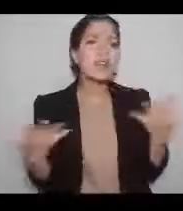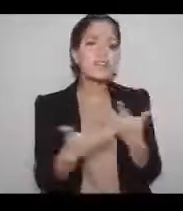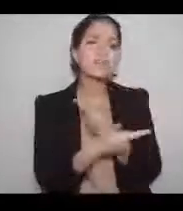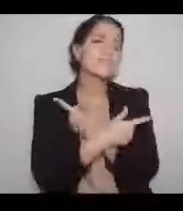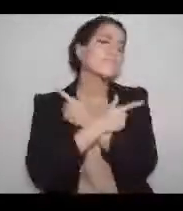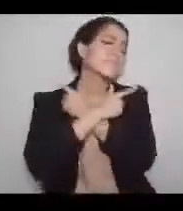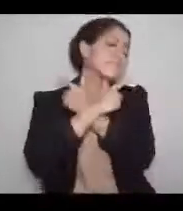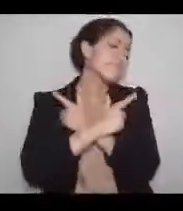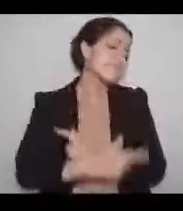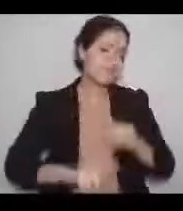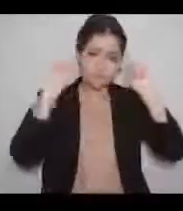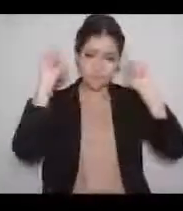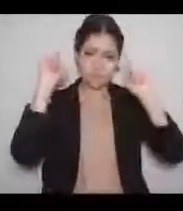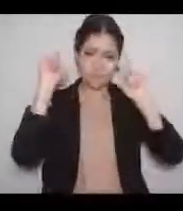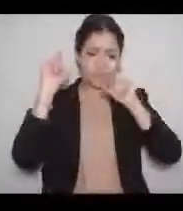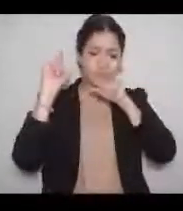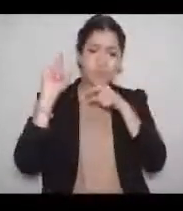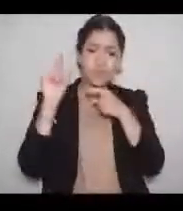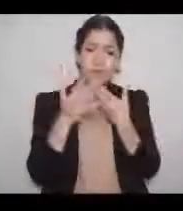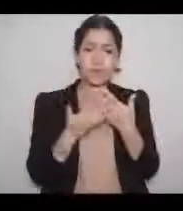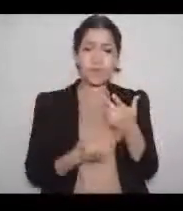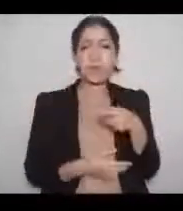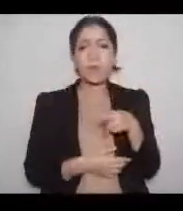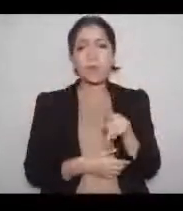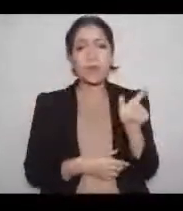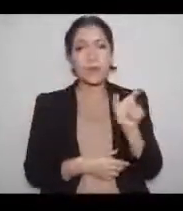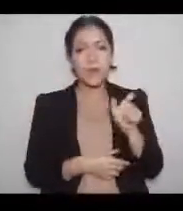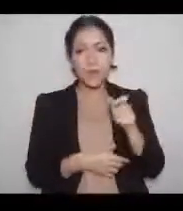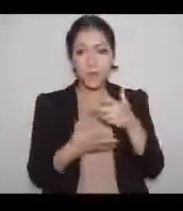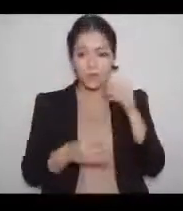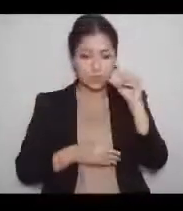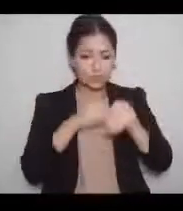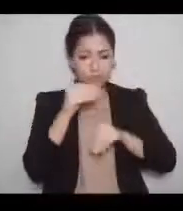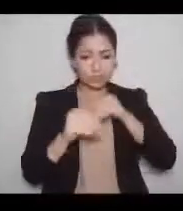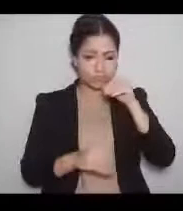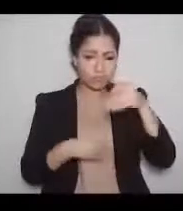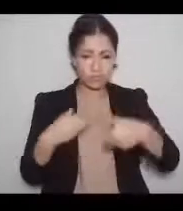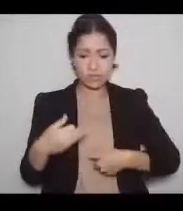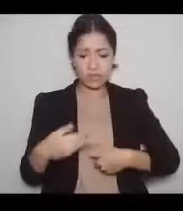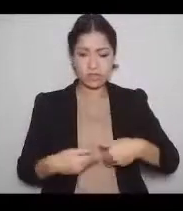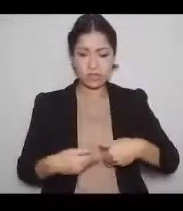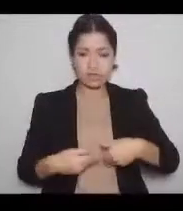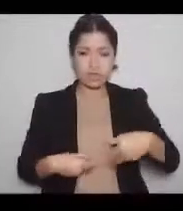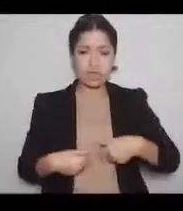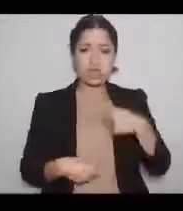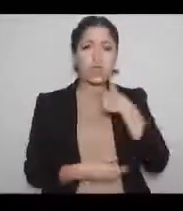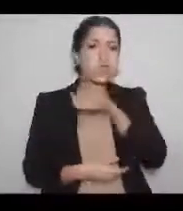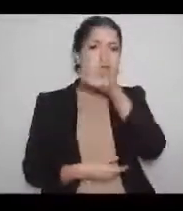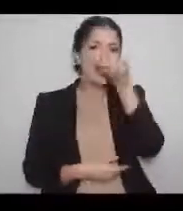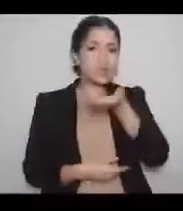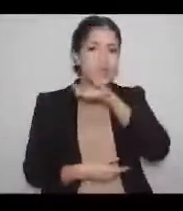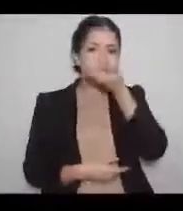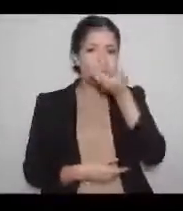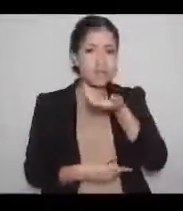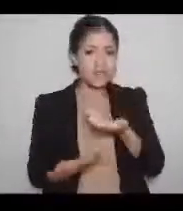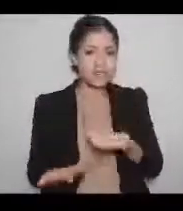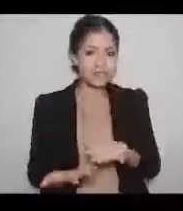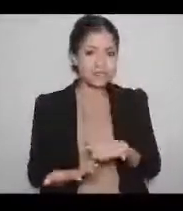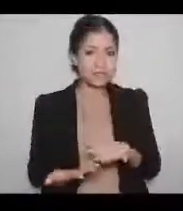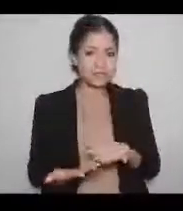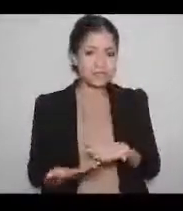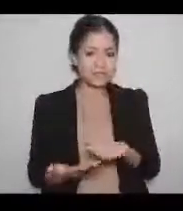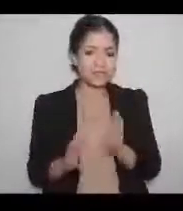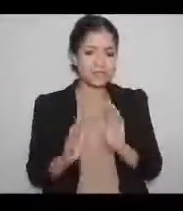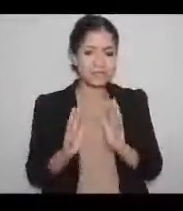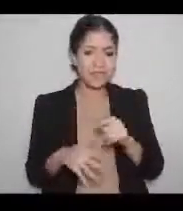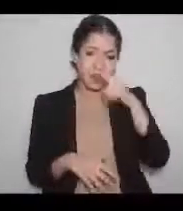montaje, me acostumbré a poner el pie en la trave de una silla. Ese gesto